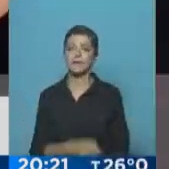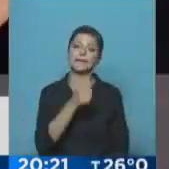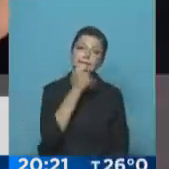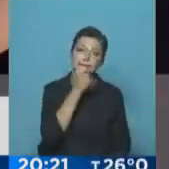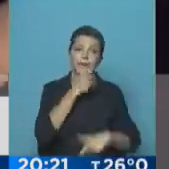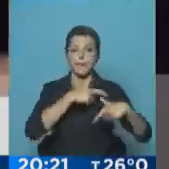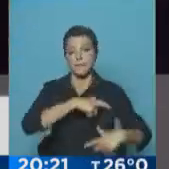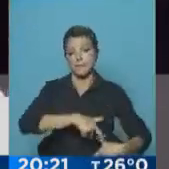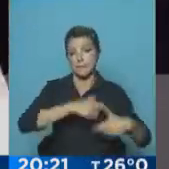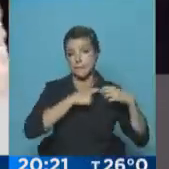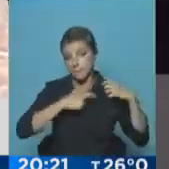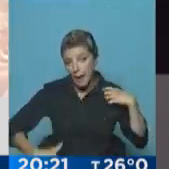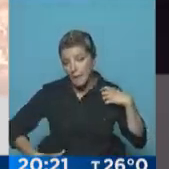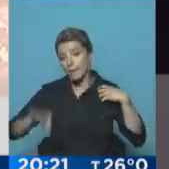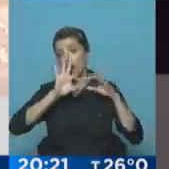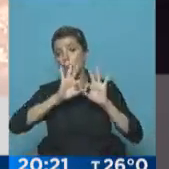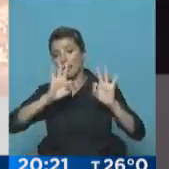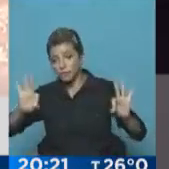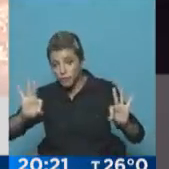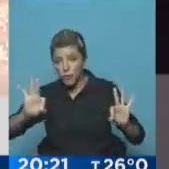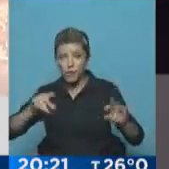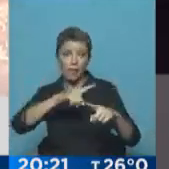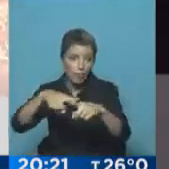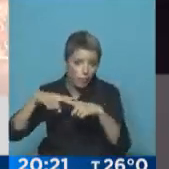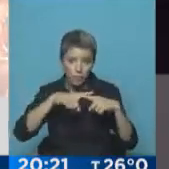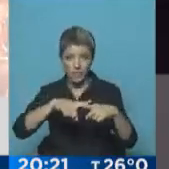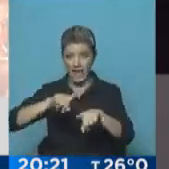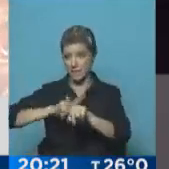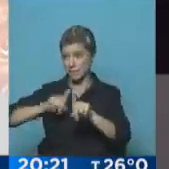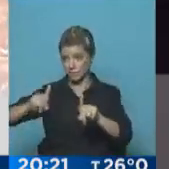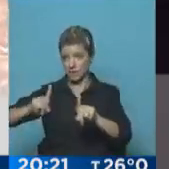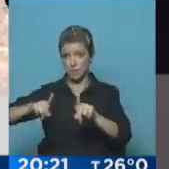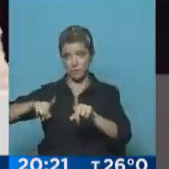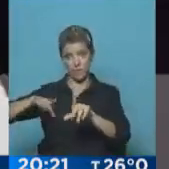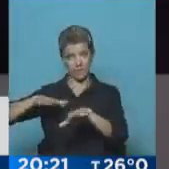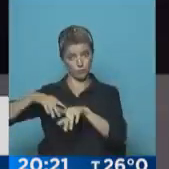banda o el bastón, mientras tanto nos siguen pasando elefantes por atrás.